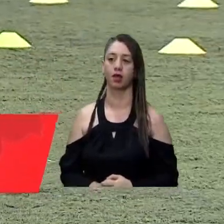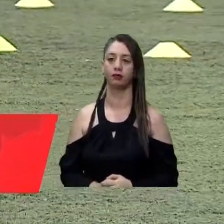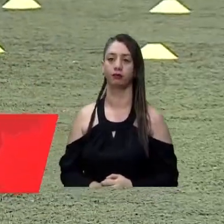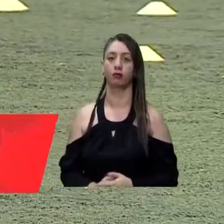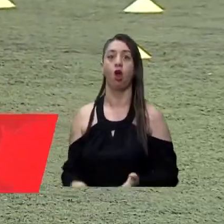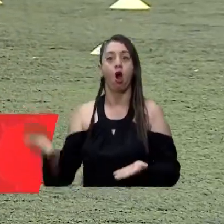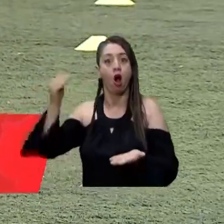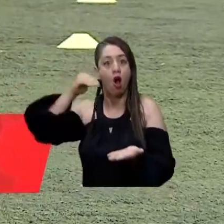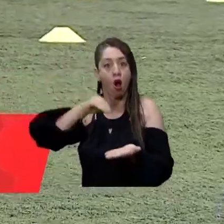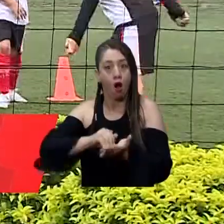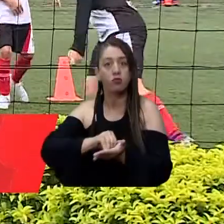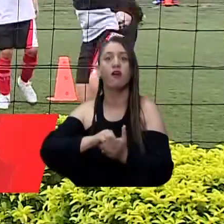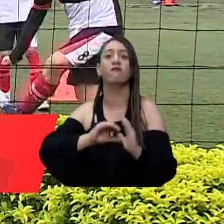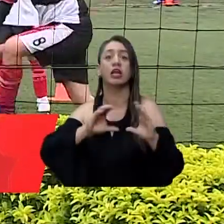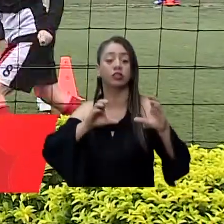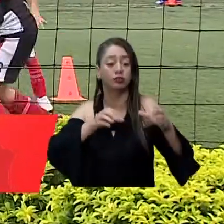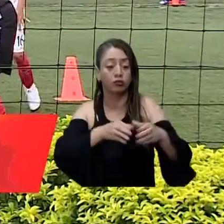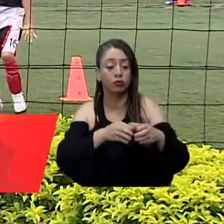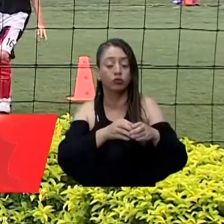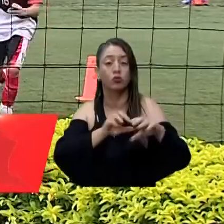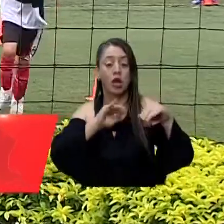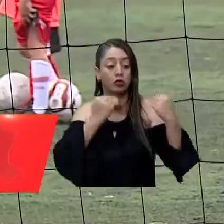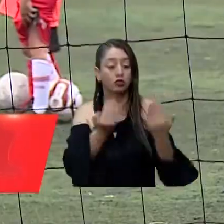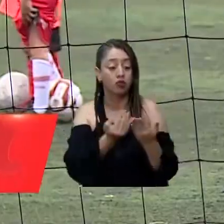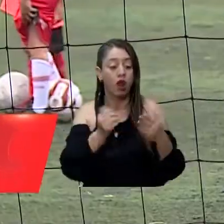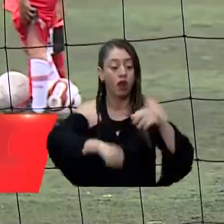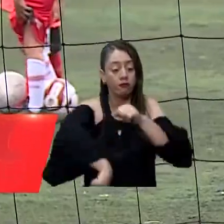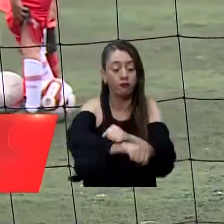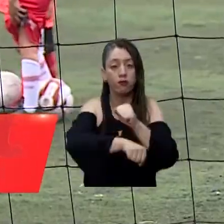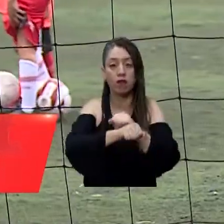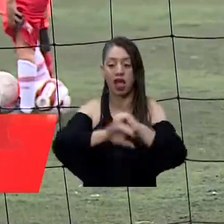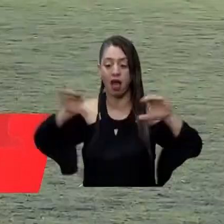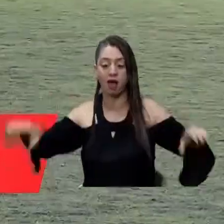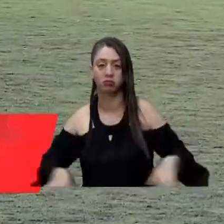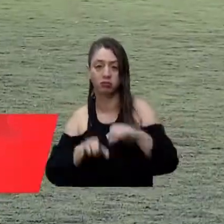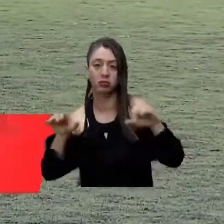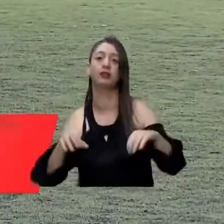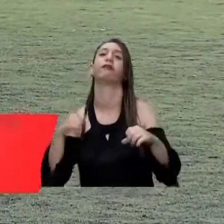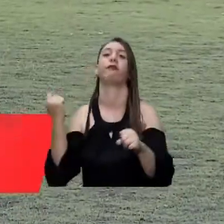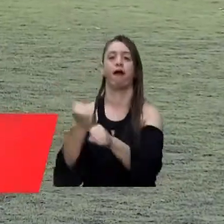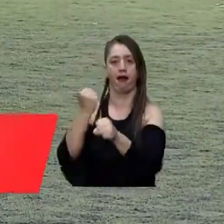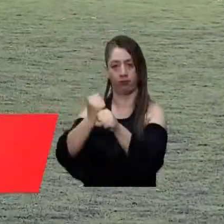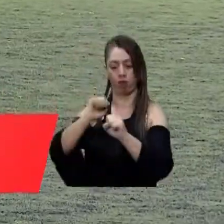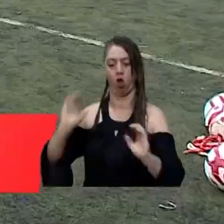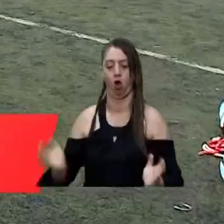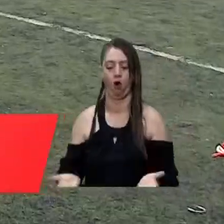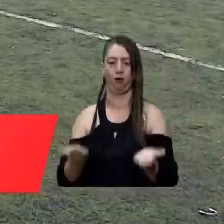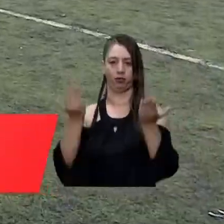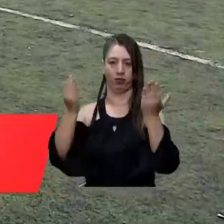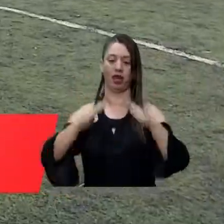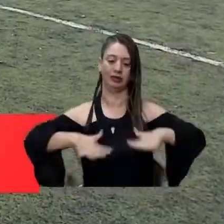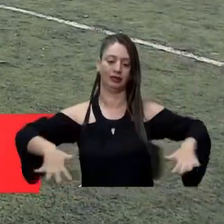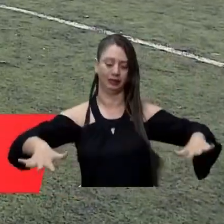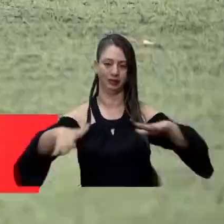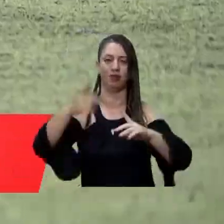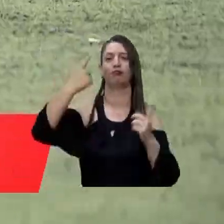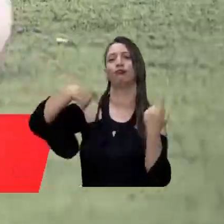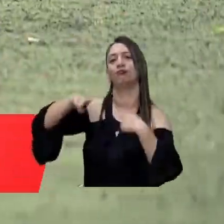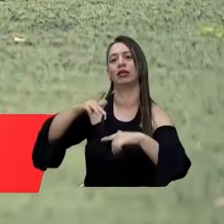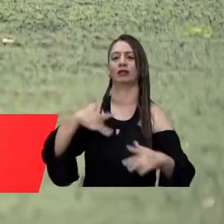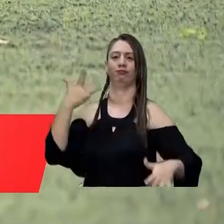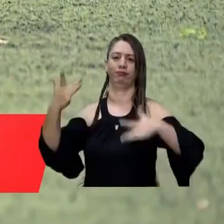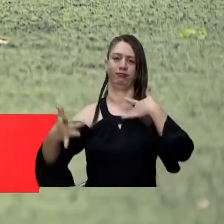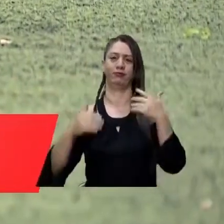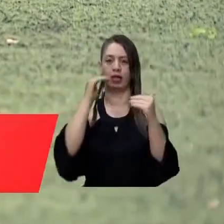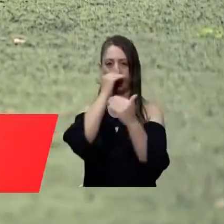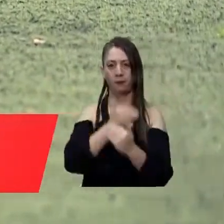El regreso de las escuelas de fútbol a sus actividades se han recuperado, además empleos directos y también espacios de recreación para